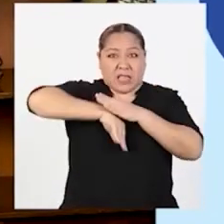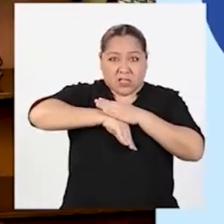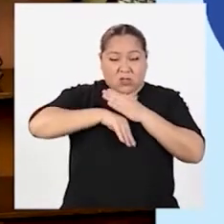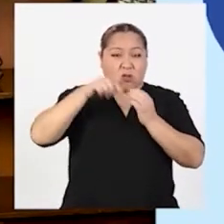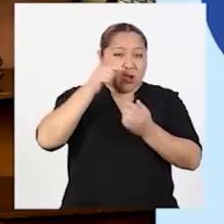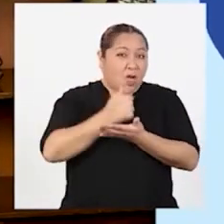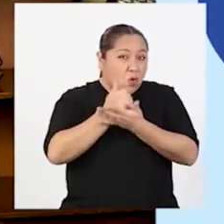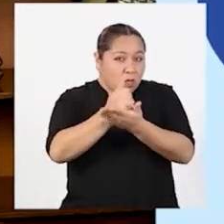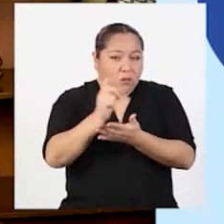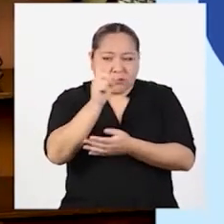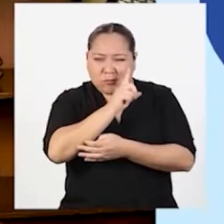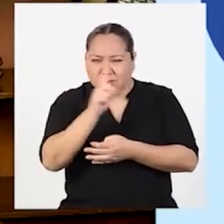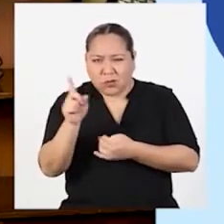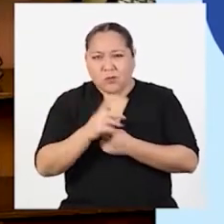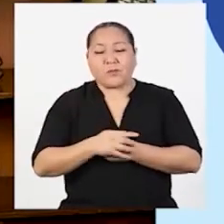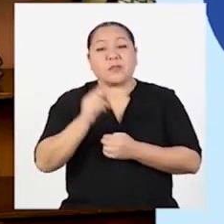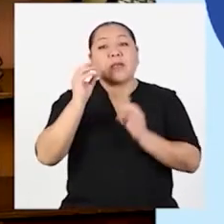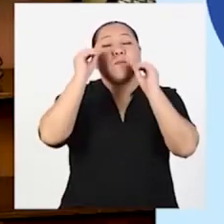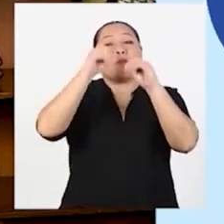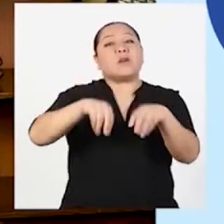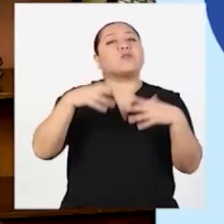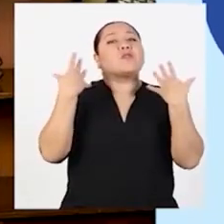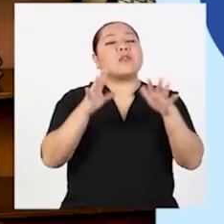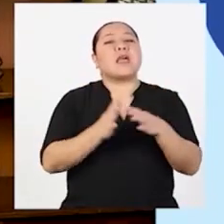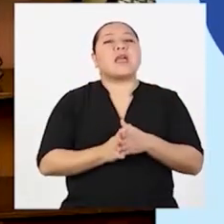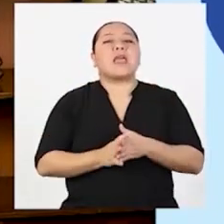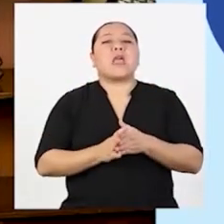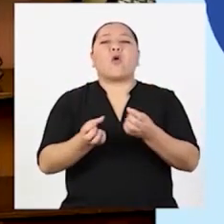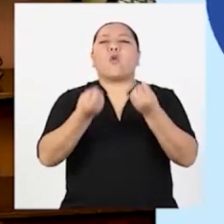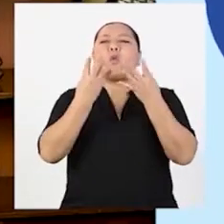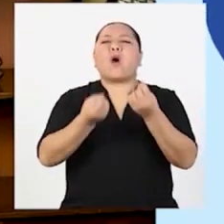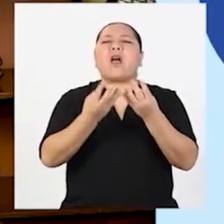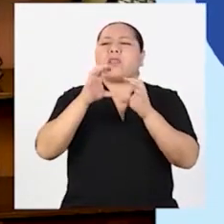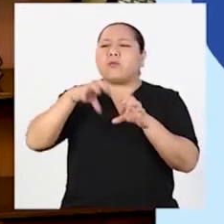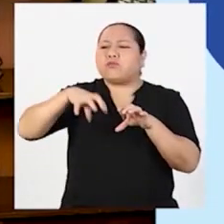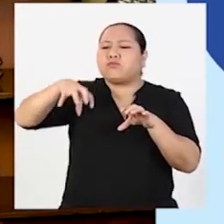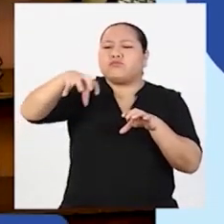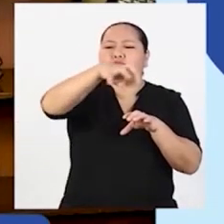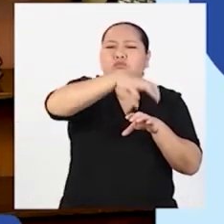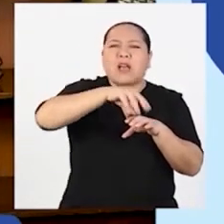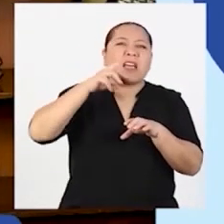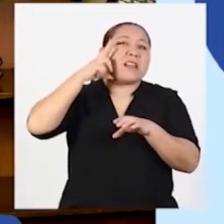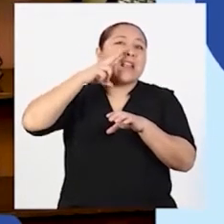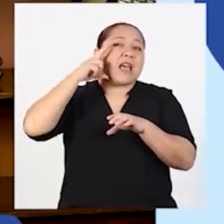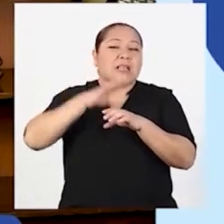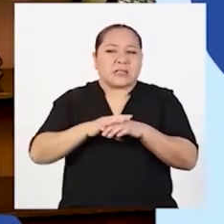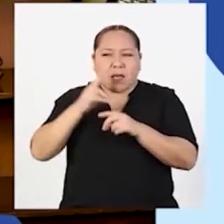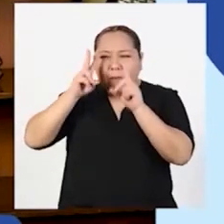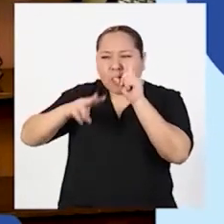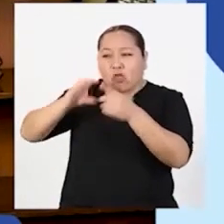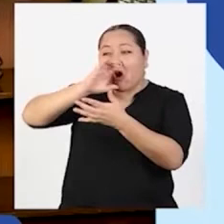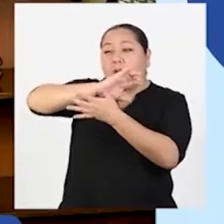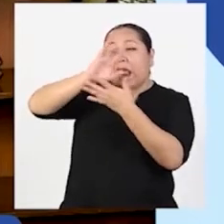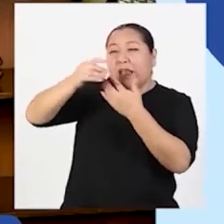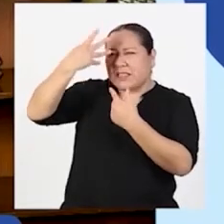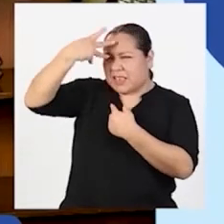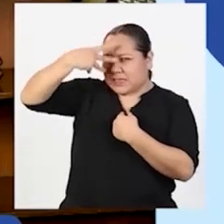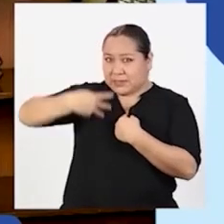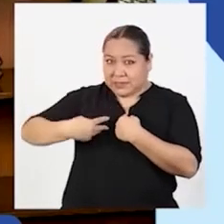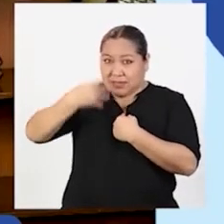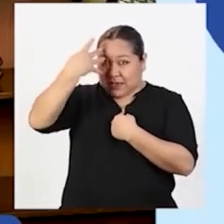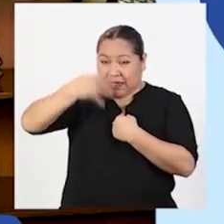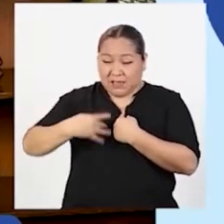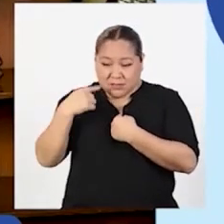los avances en genética de poblaciones han llevado a concluir que el concepto de raza no era un marcador de la